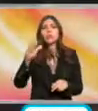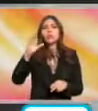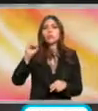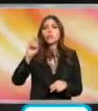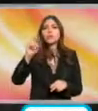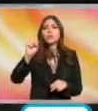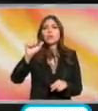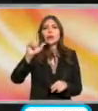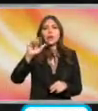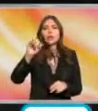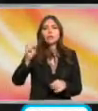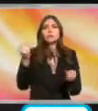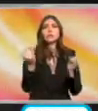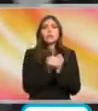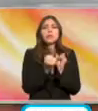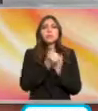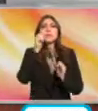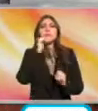mucho, recordemos también era